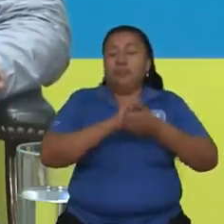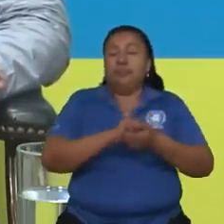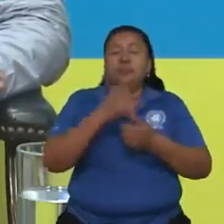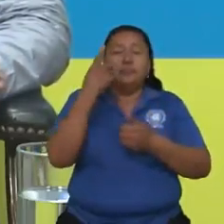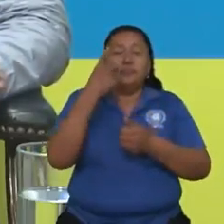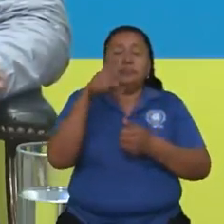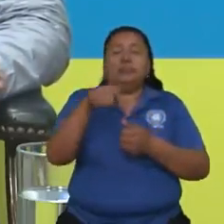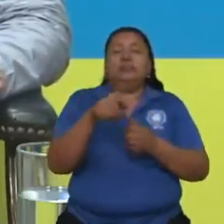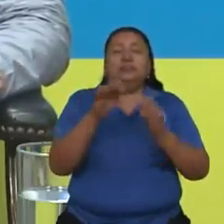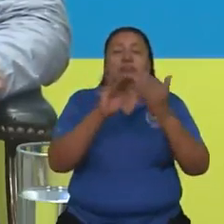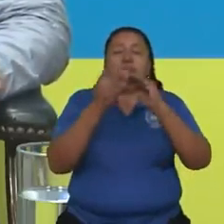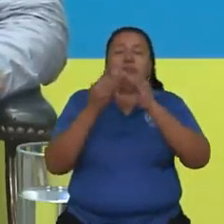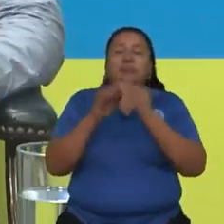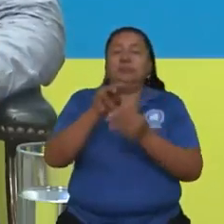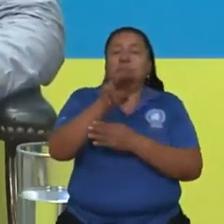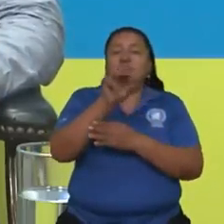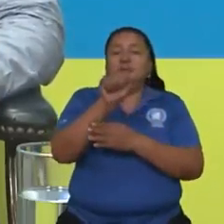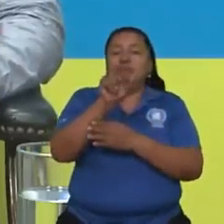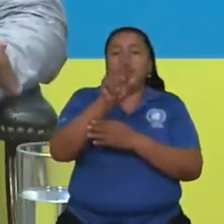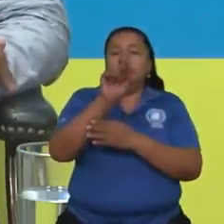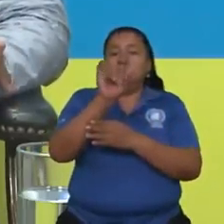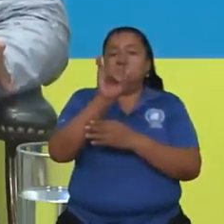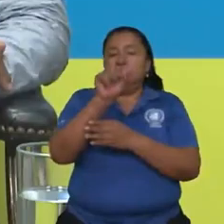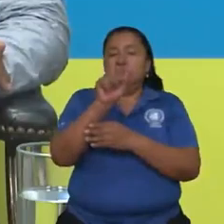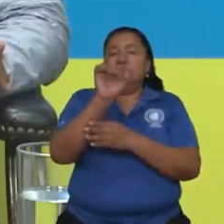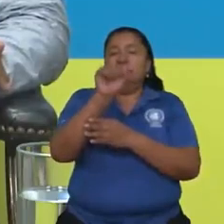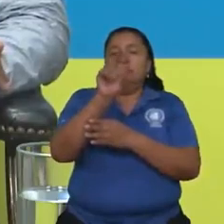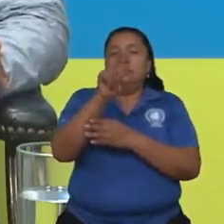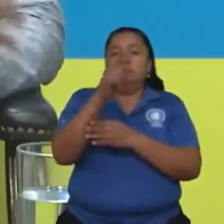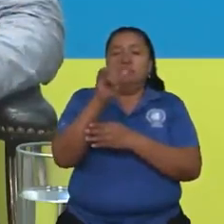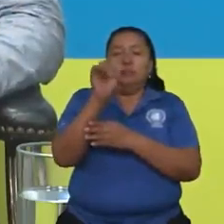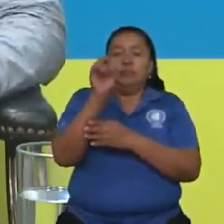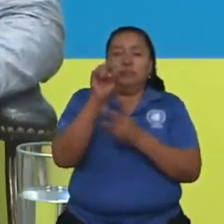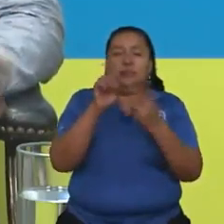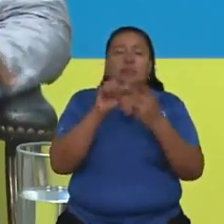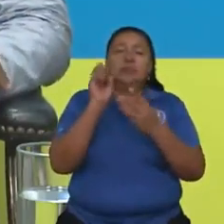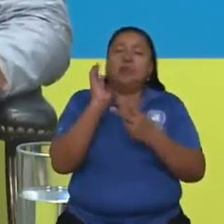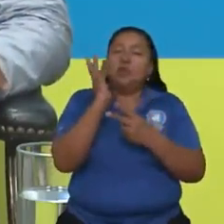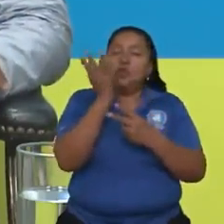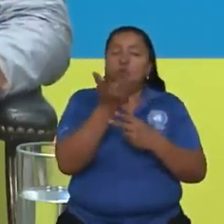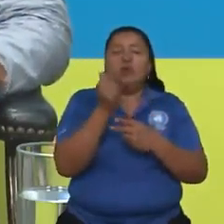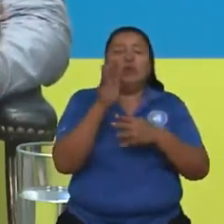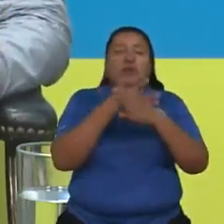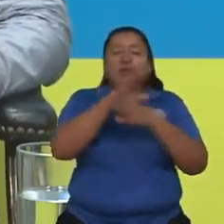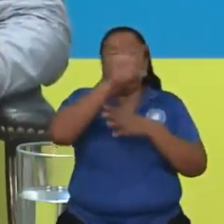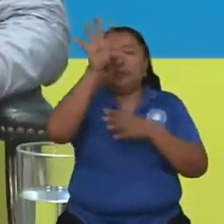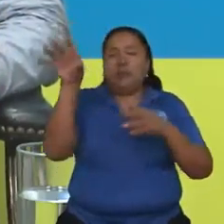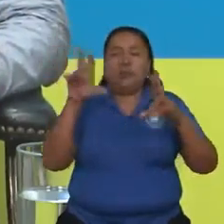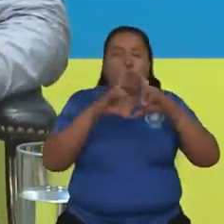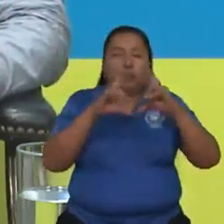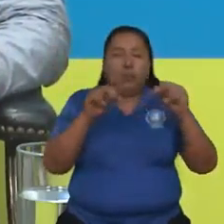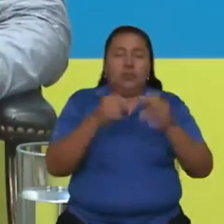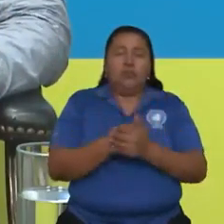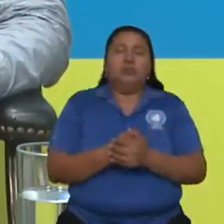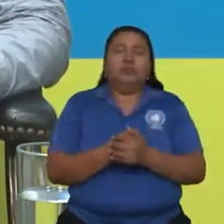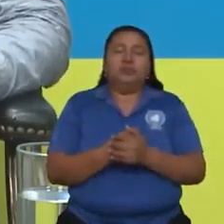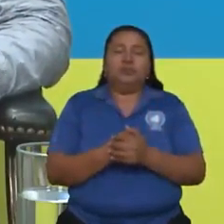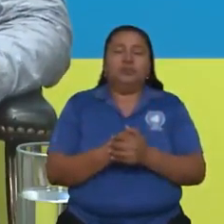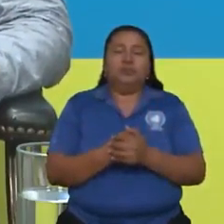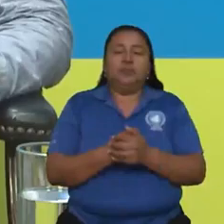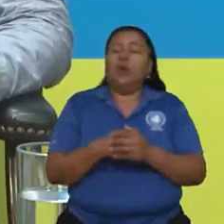Estamos de regreso, amigos televidentes, en su gustado programa Prevenir es Salud a través de la frecuencia del canal 98, el canal de la